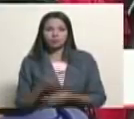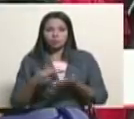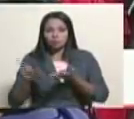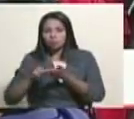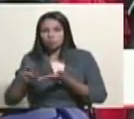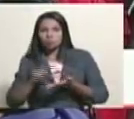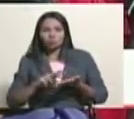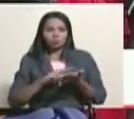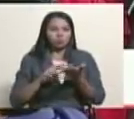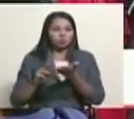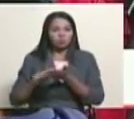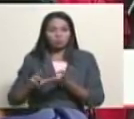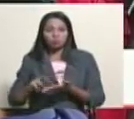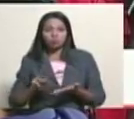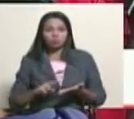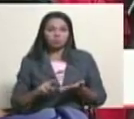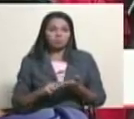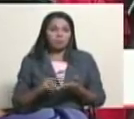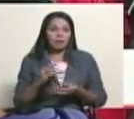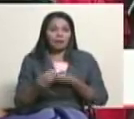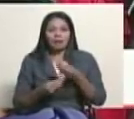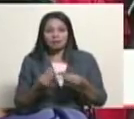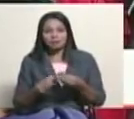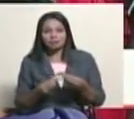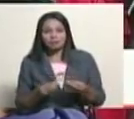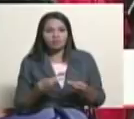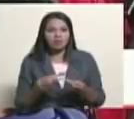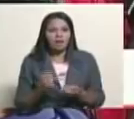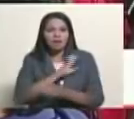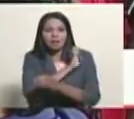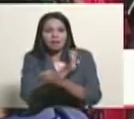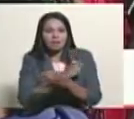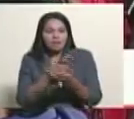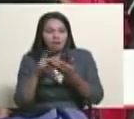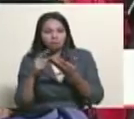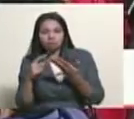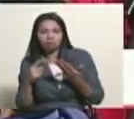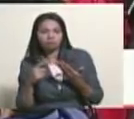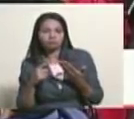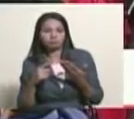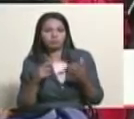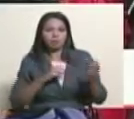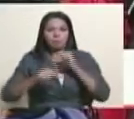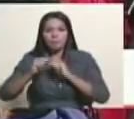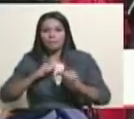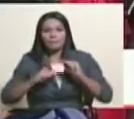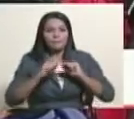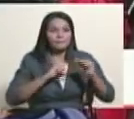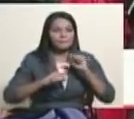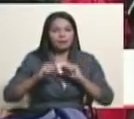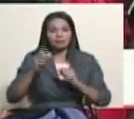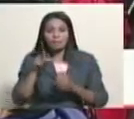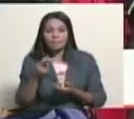renovado en métodos, en energía, en despliegue.